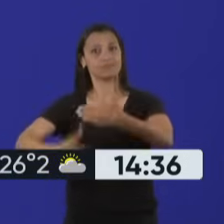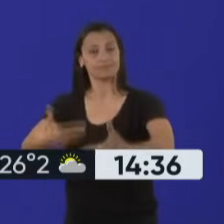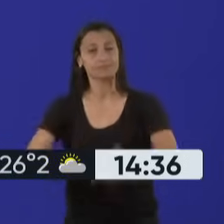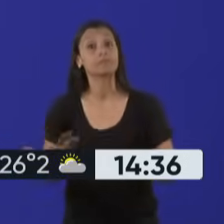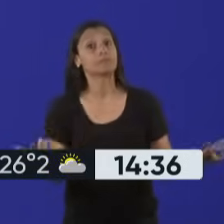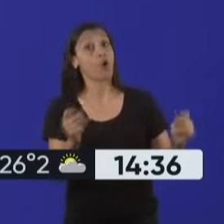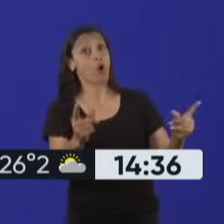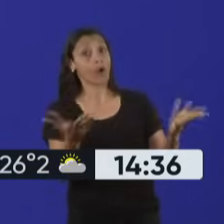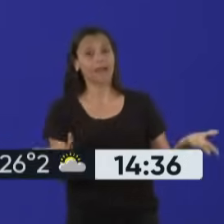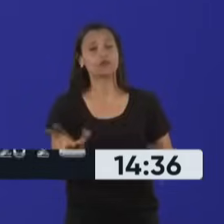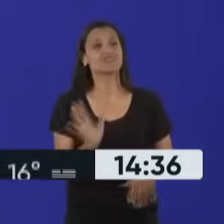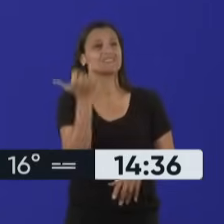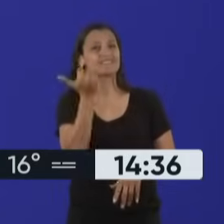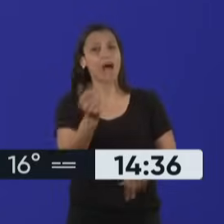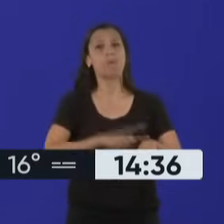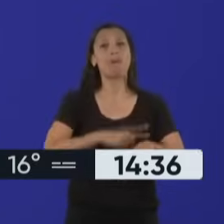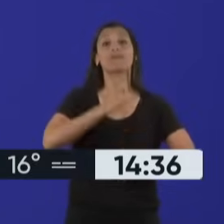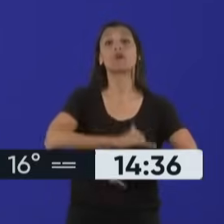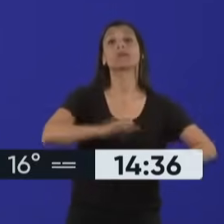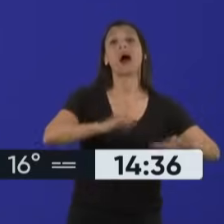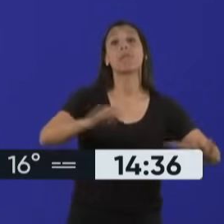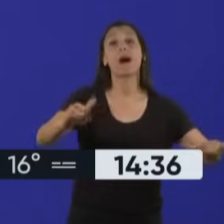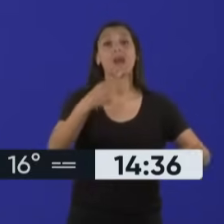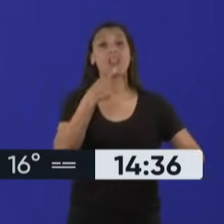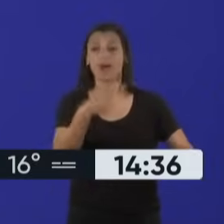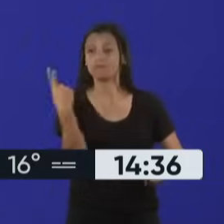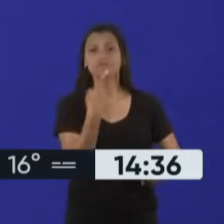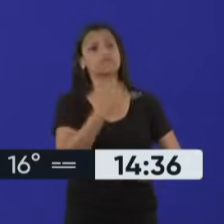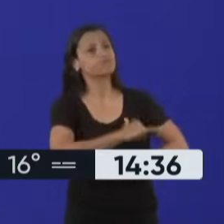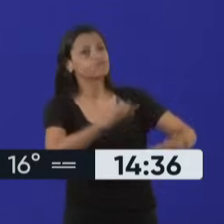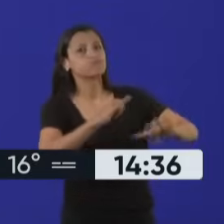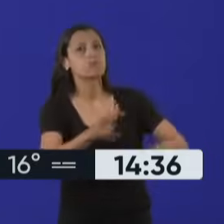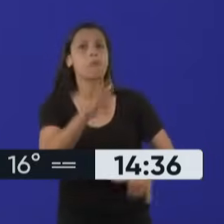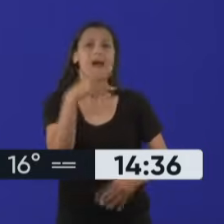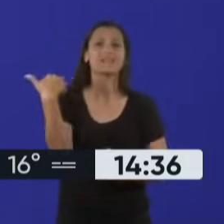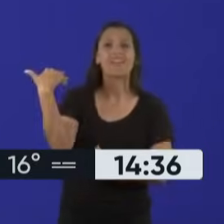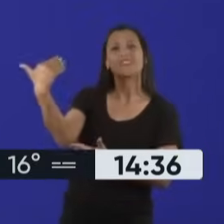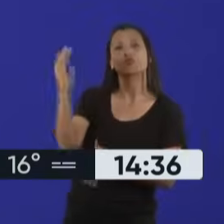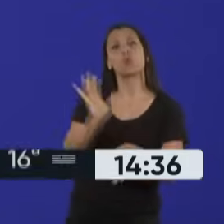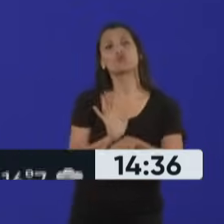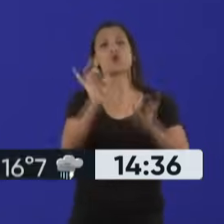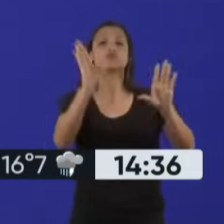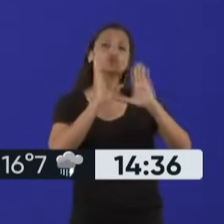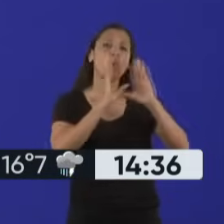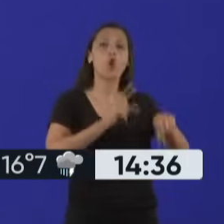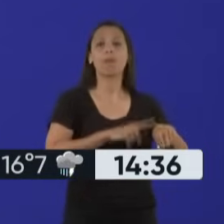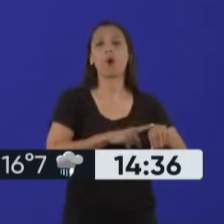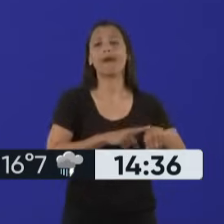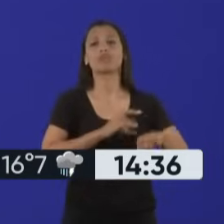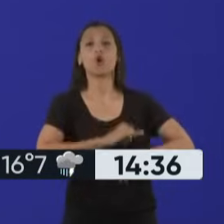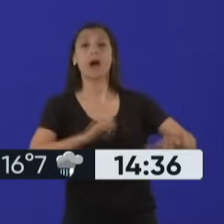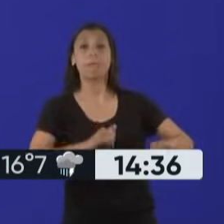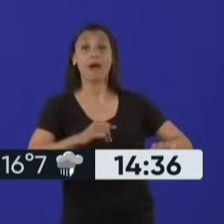Ok, cuando estaba planteado en la campaña parecía una discusión teórica o un discurso de campaña. Bueno, fue lo que